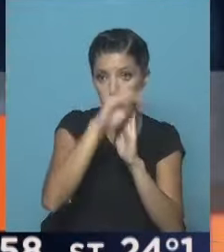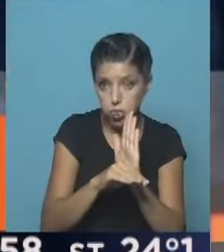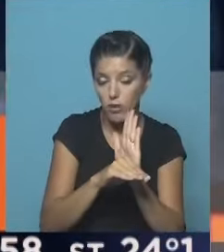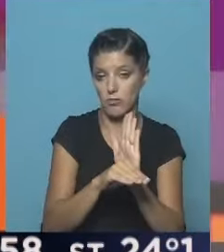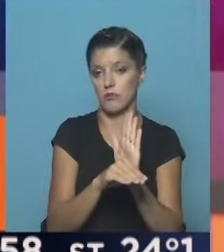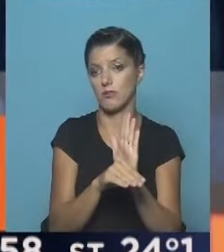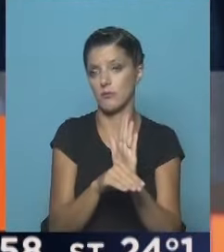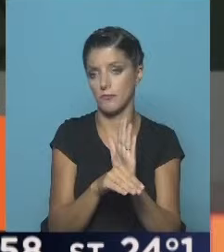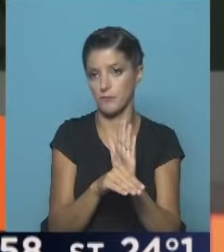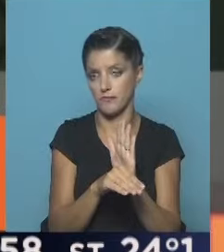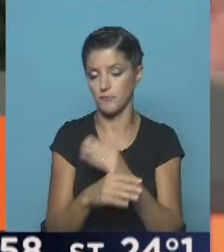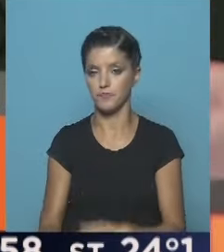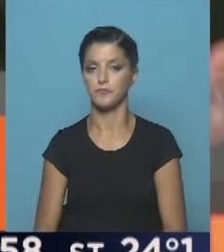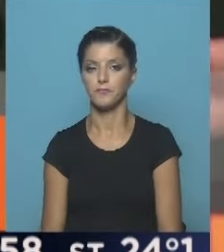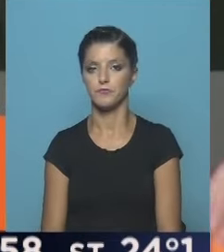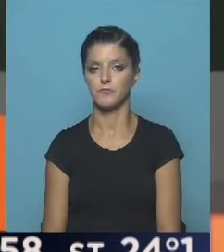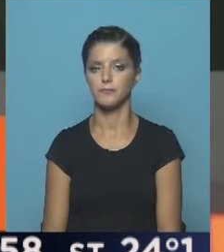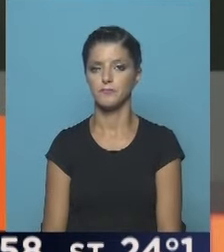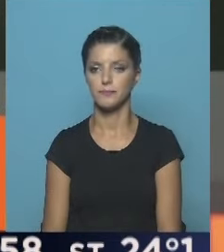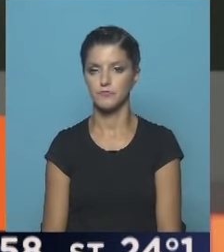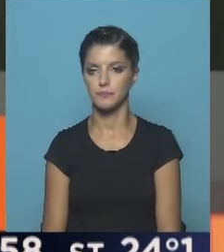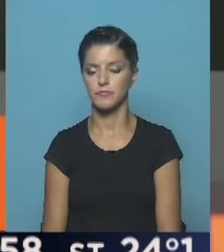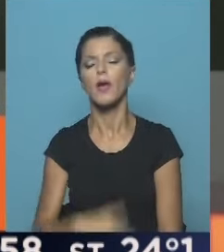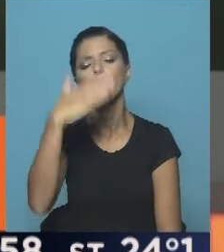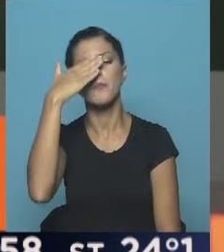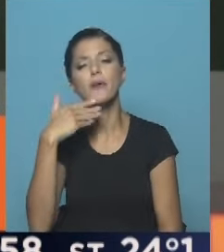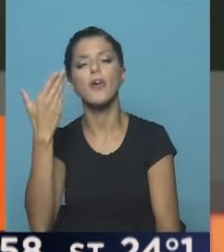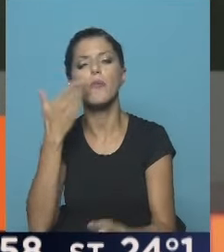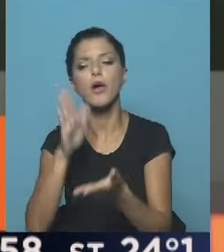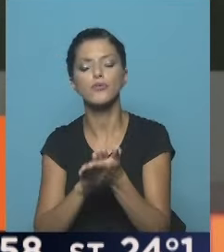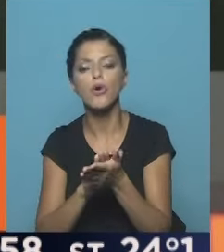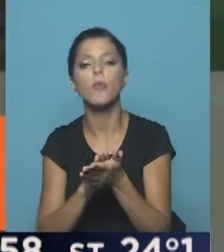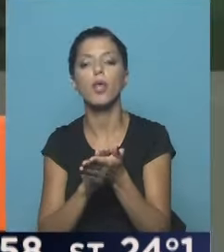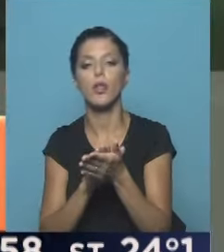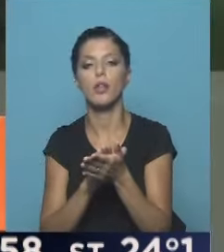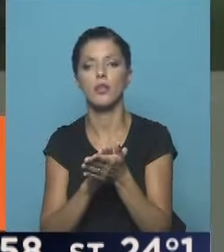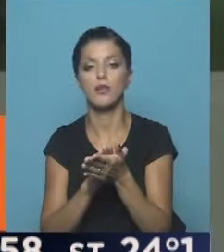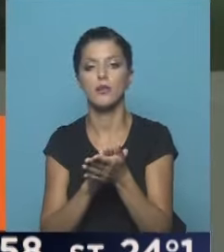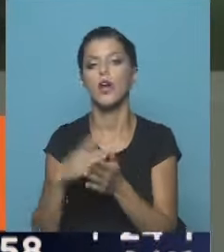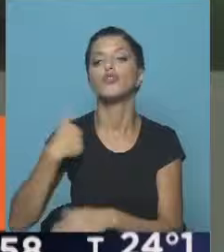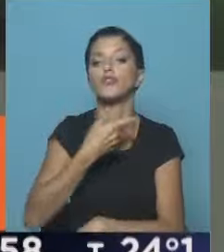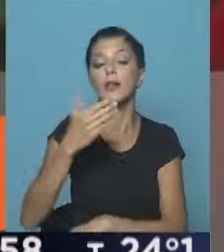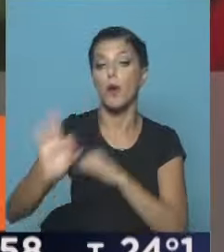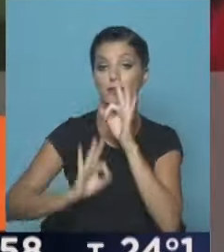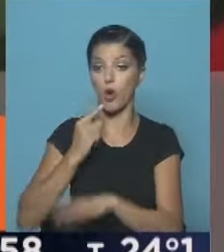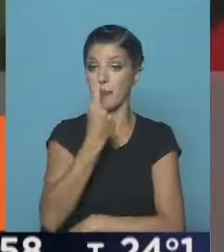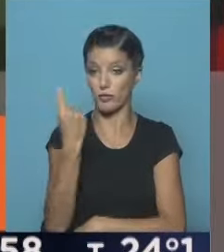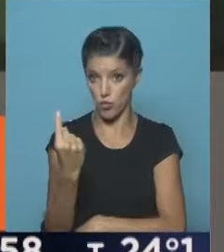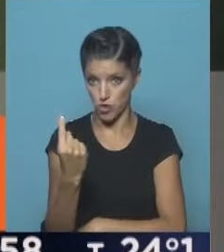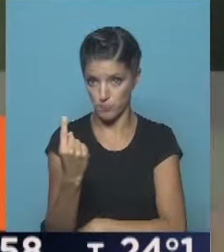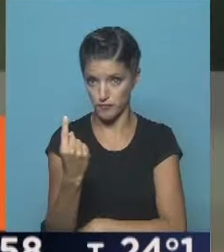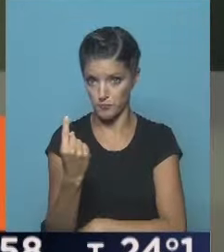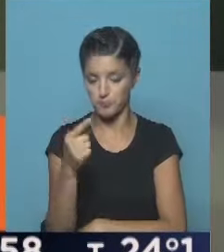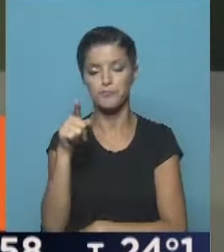bajó el venezolano. Después hace una serie de cuestionamientos en realidad a lo que llama al socialismo del siglo XXI, que dice que en realidad es